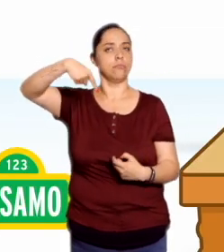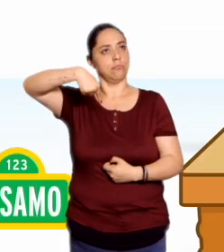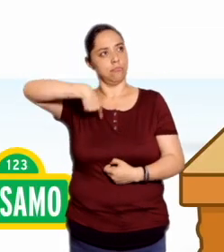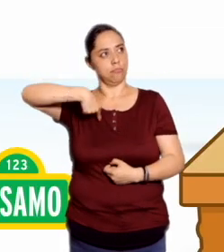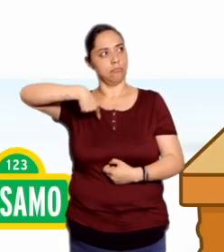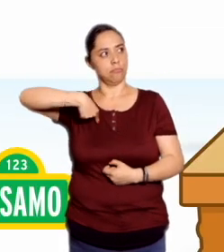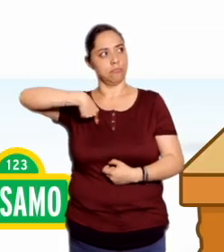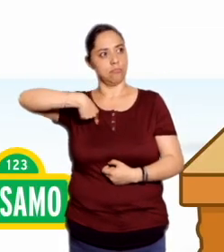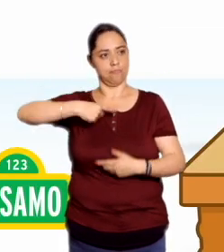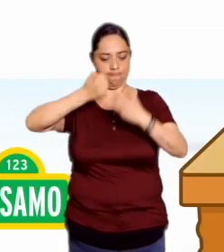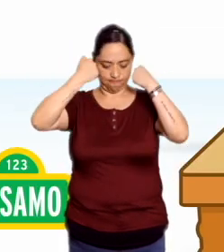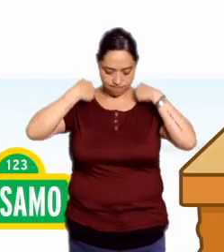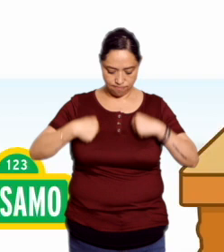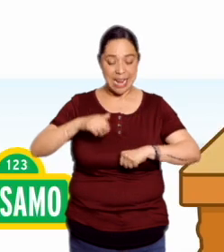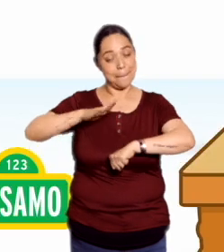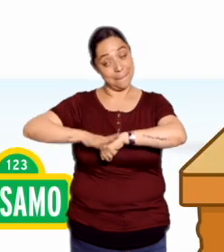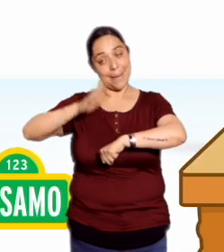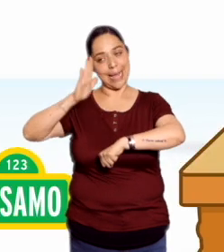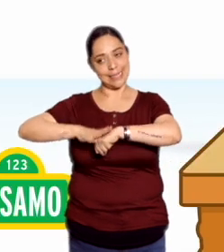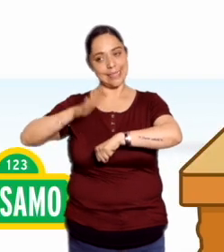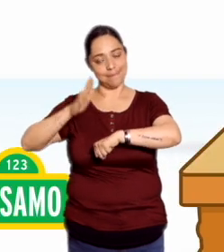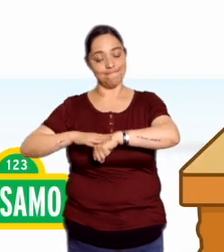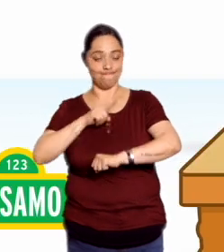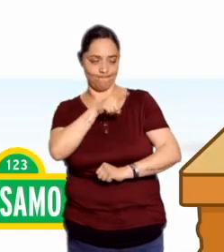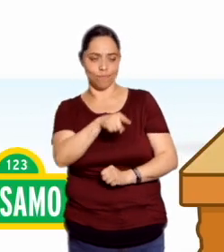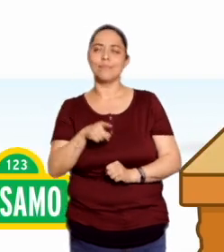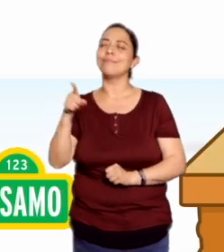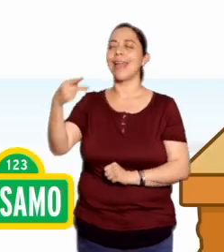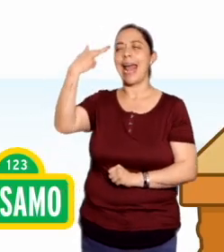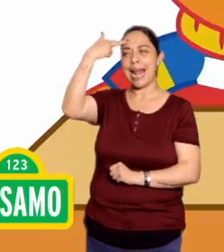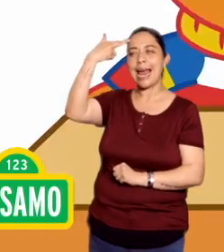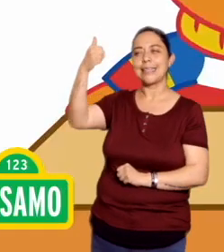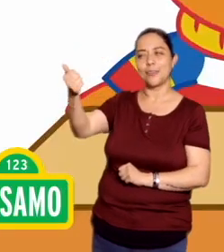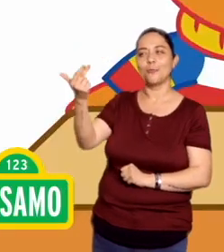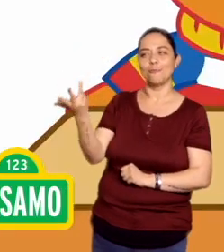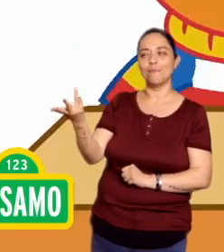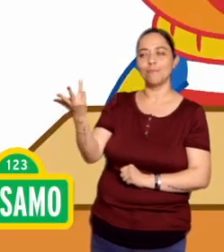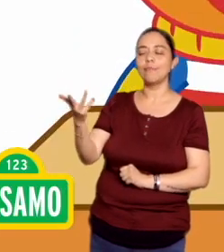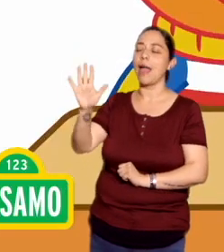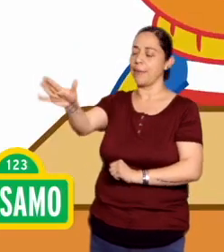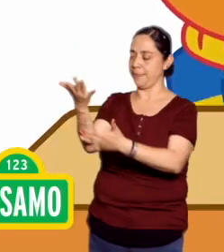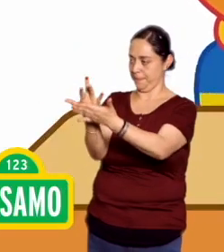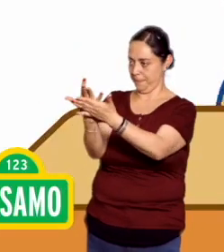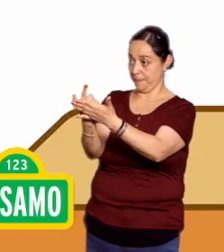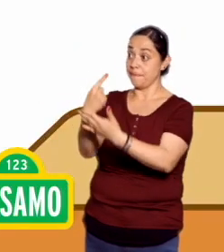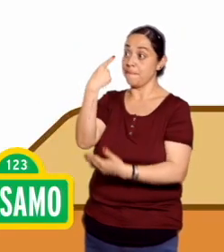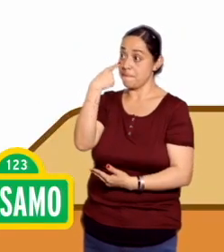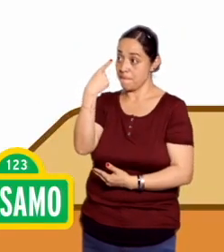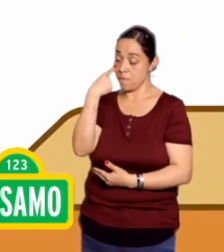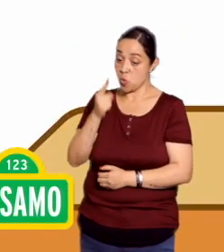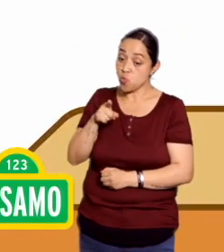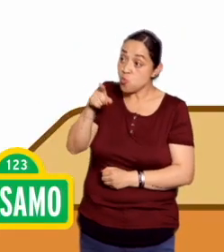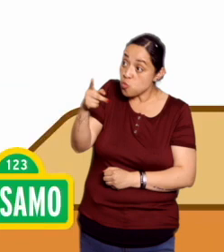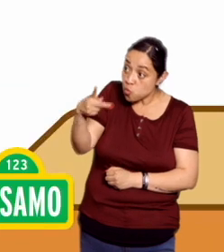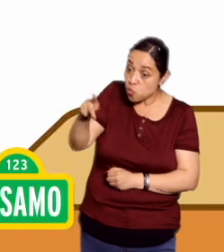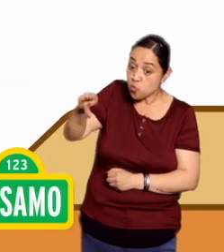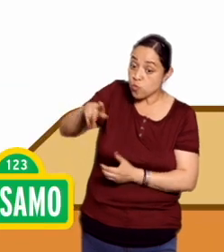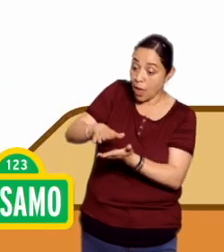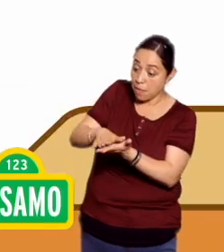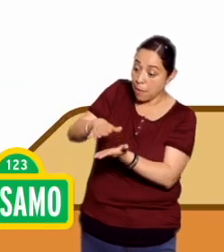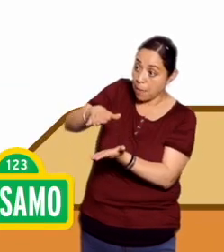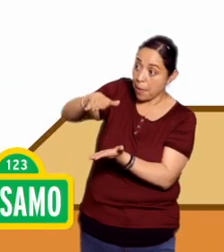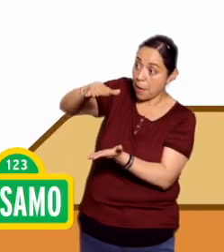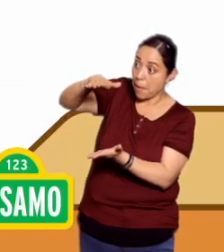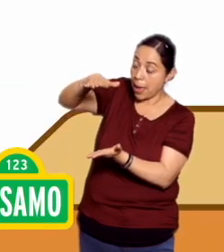yo... tengo más camisas que tú, Enrique. Tenías razón, Beto. Pero espera, una de las camisas en tu